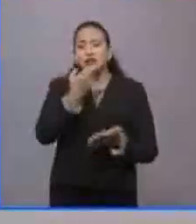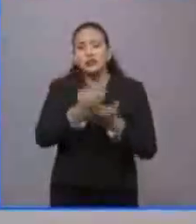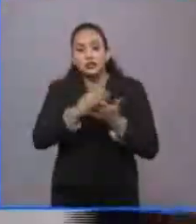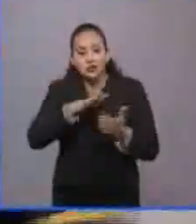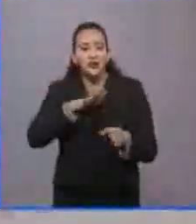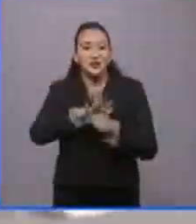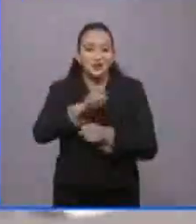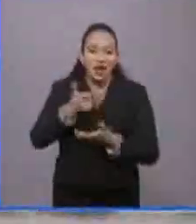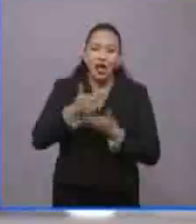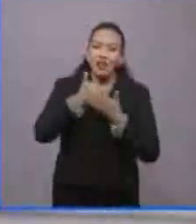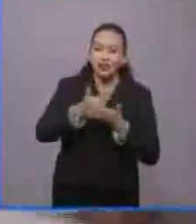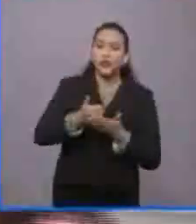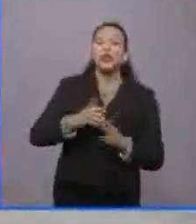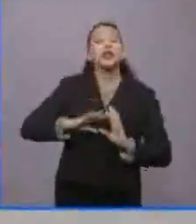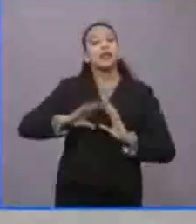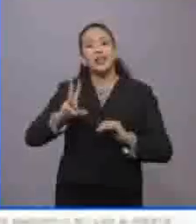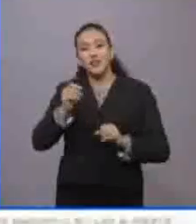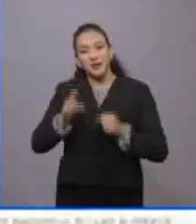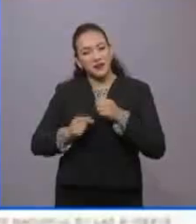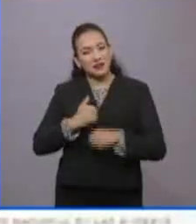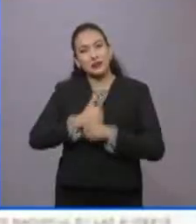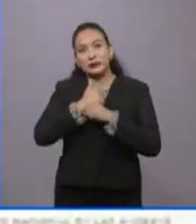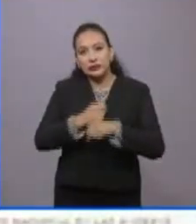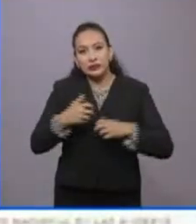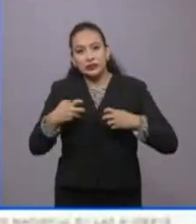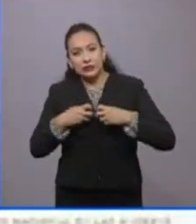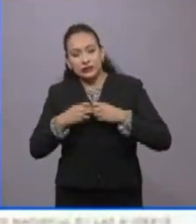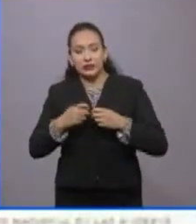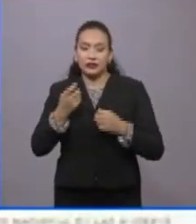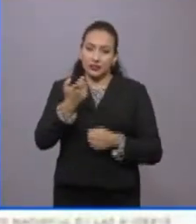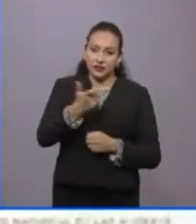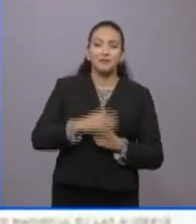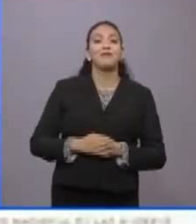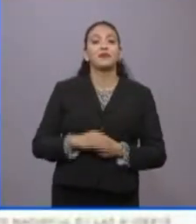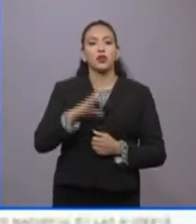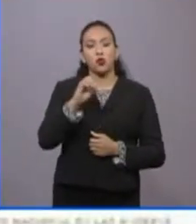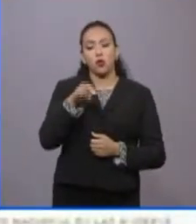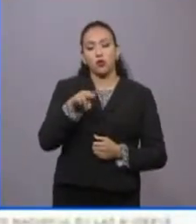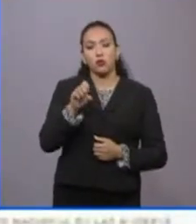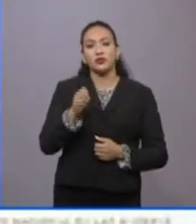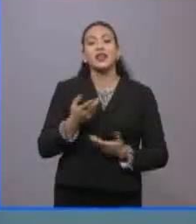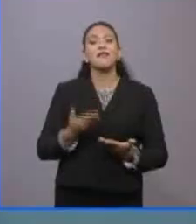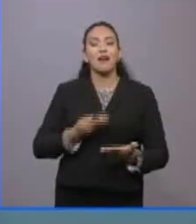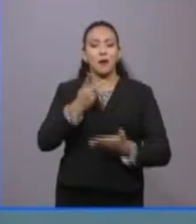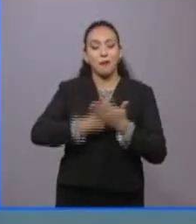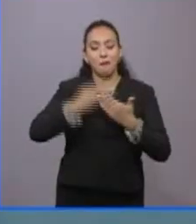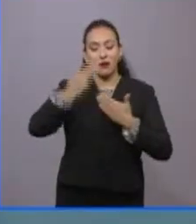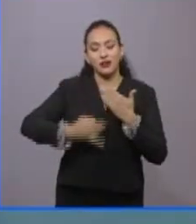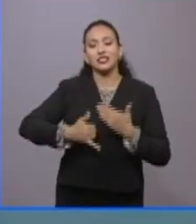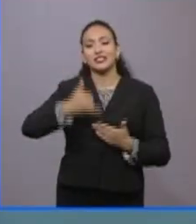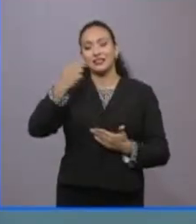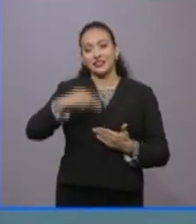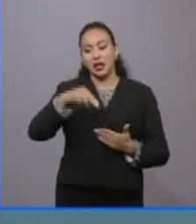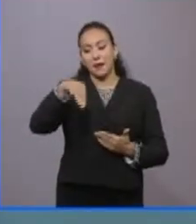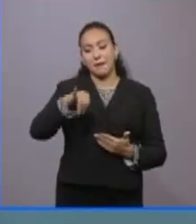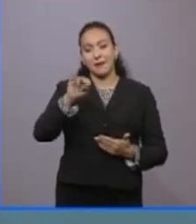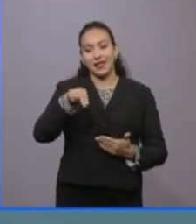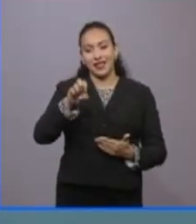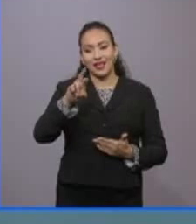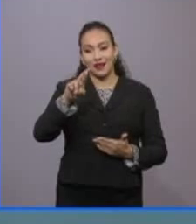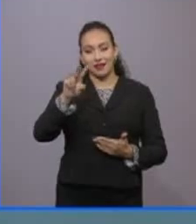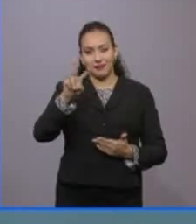con dinámicas de violencia económica, la Conducef impulsó el proyecto Minerva. En la población de México,